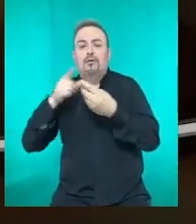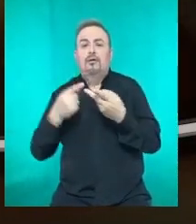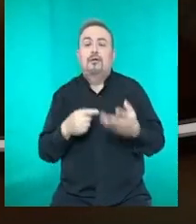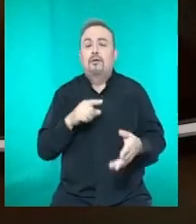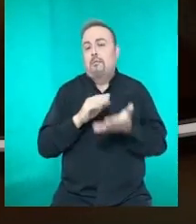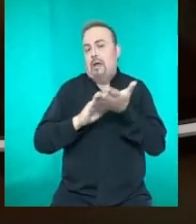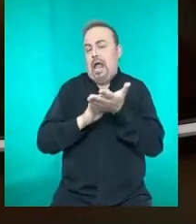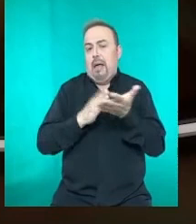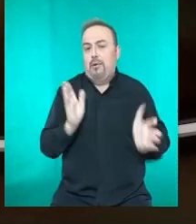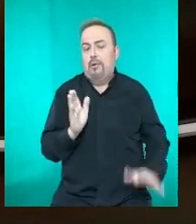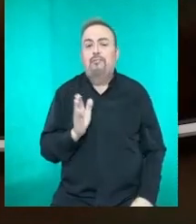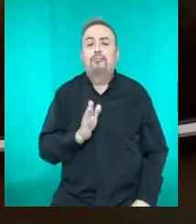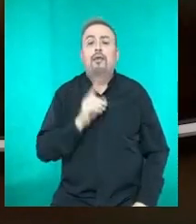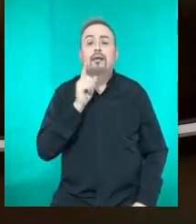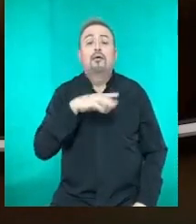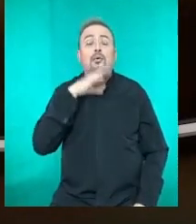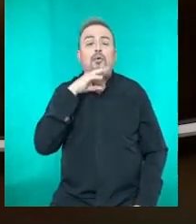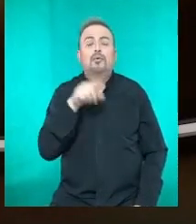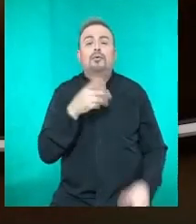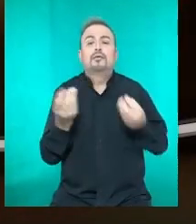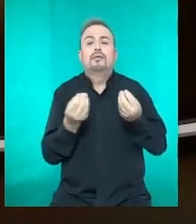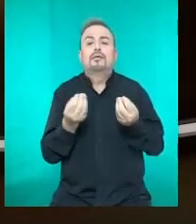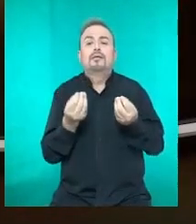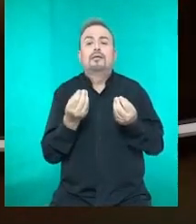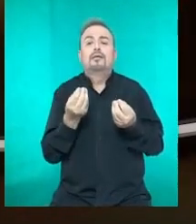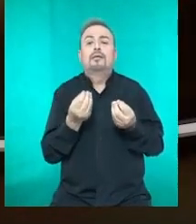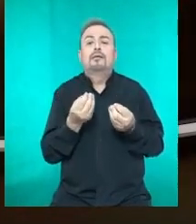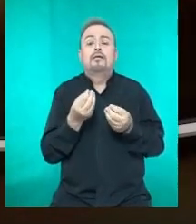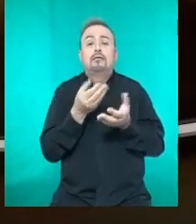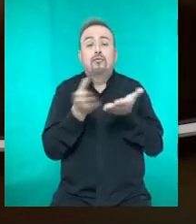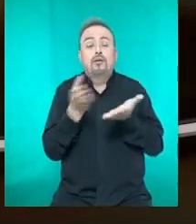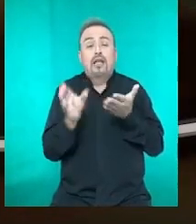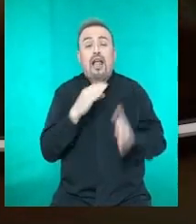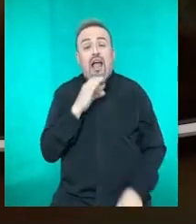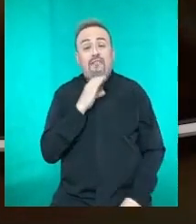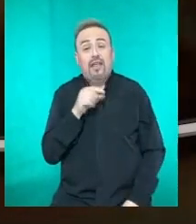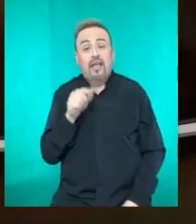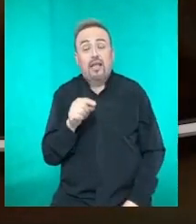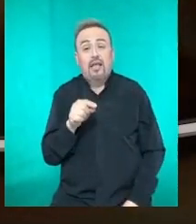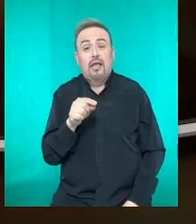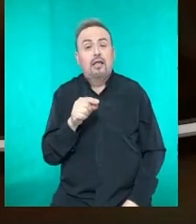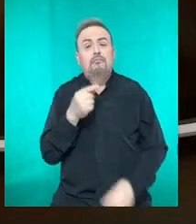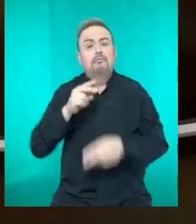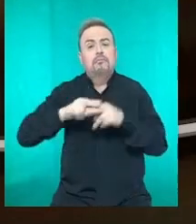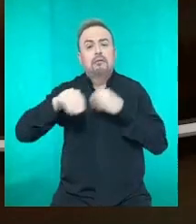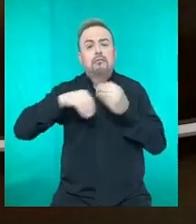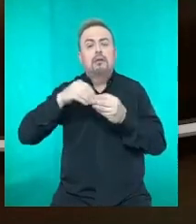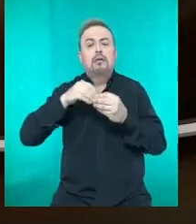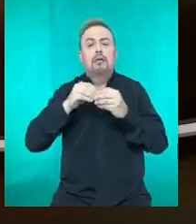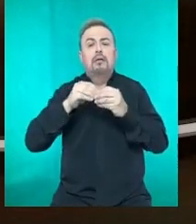ejemplo concreto, el uso, por ejemplo, de los restos del café para hacer